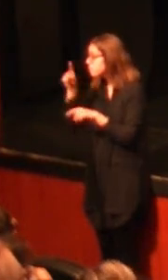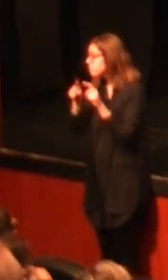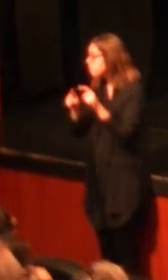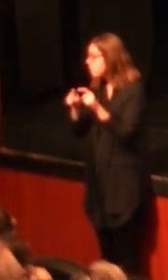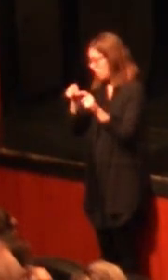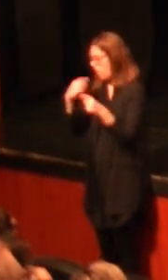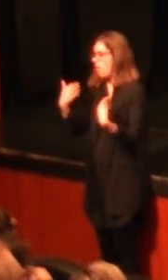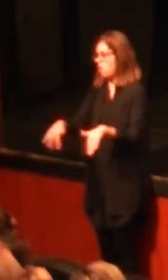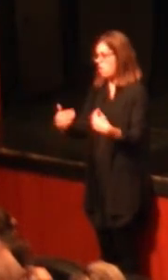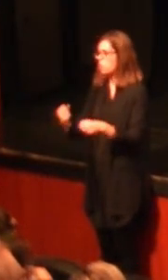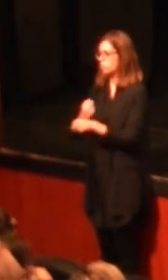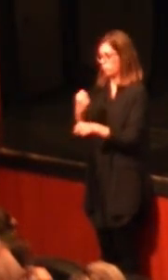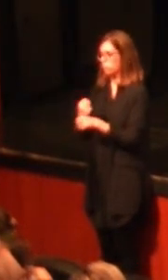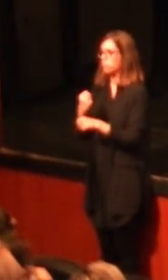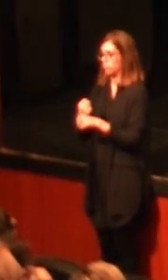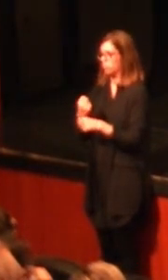D'aquests 346 treballadors,